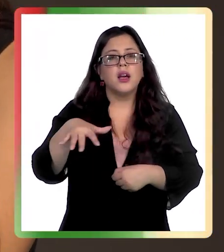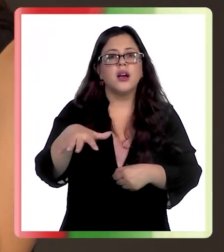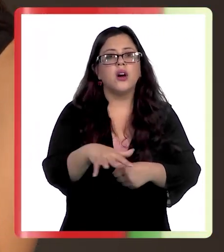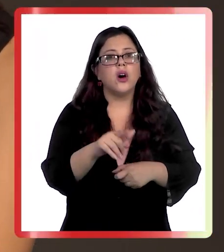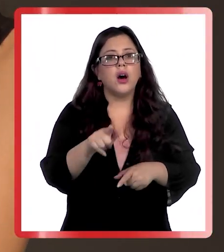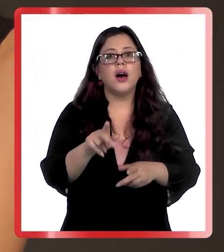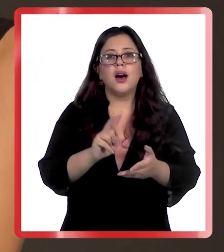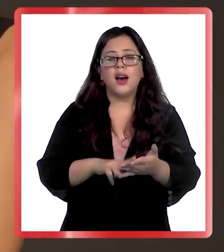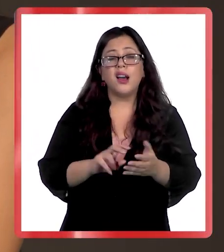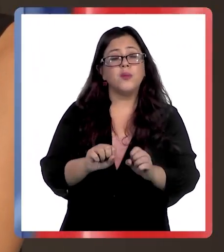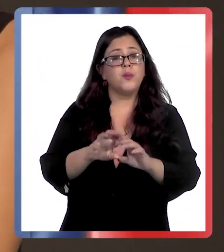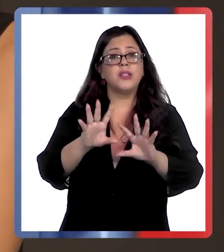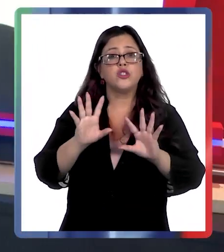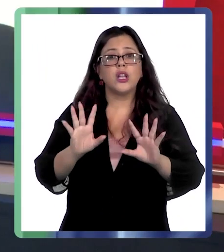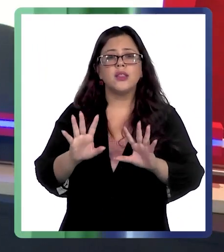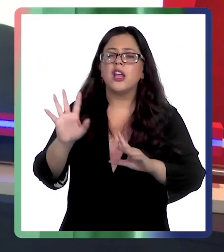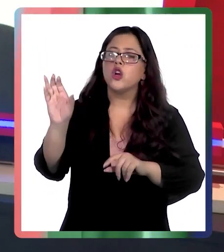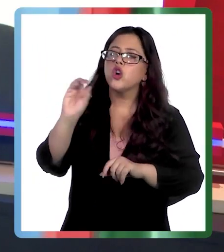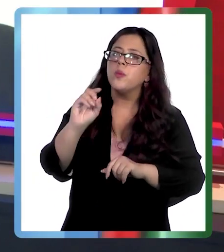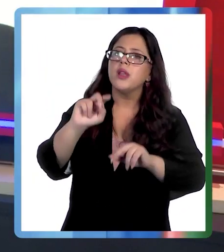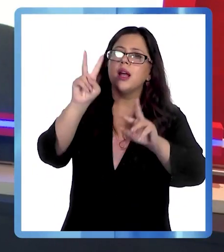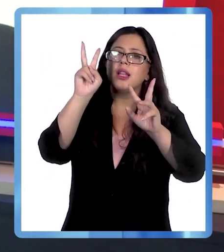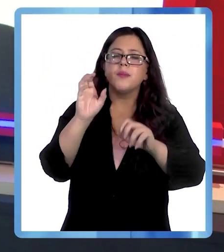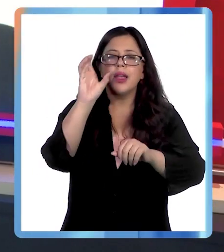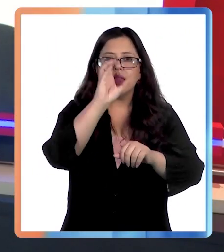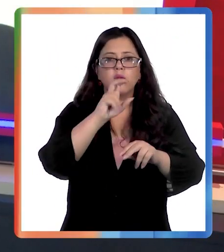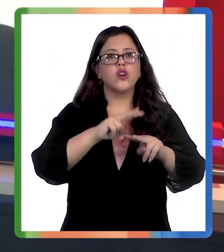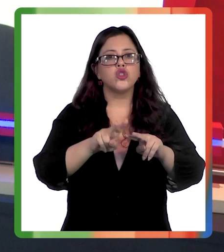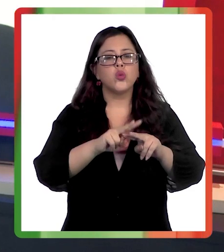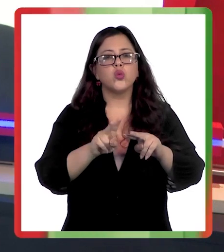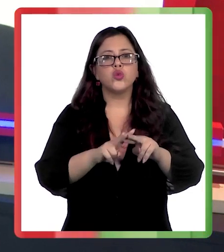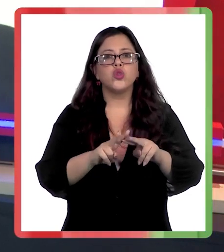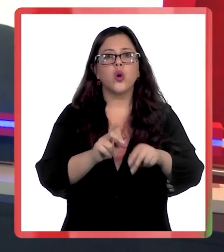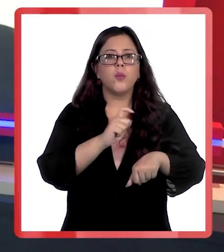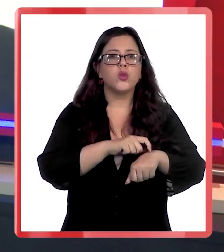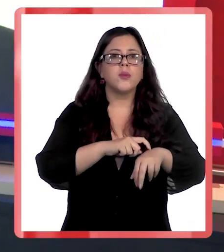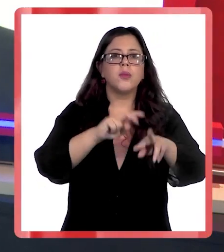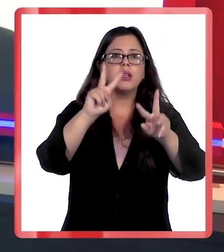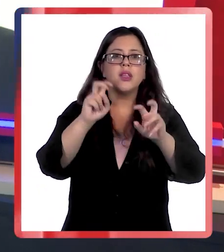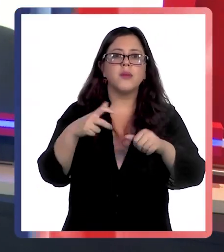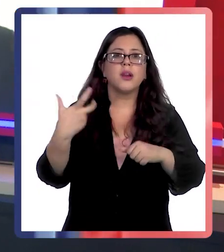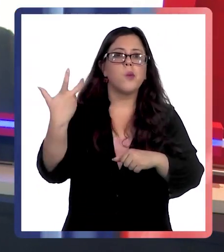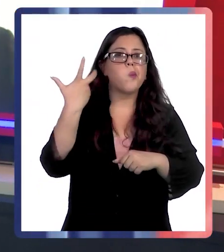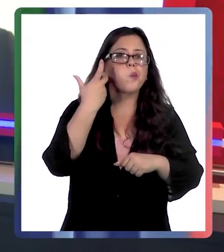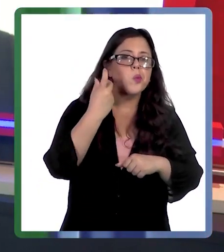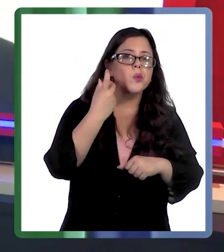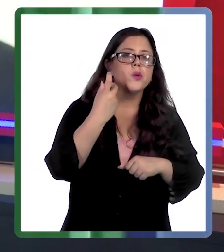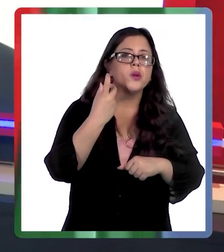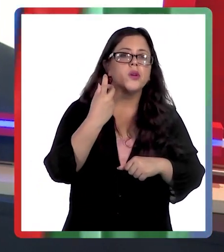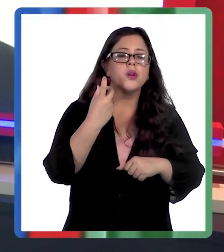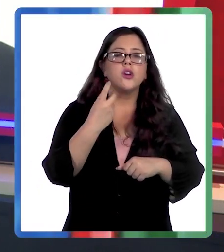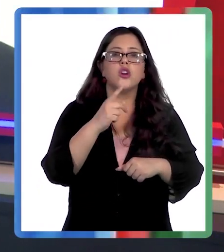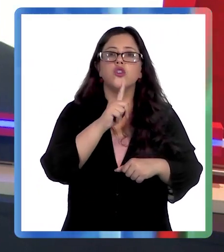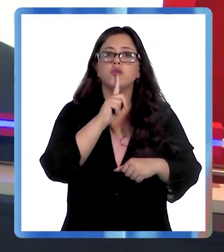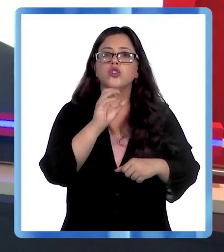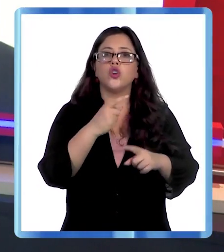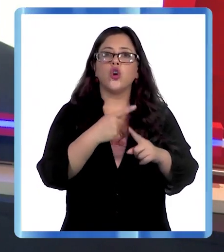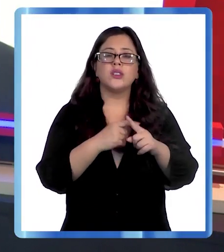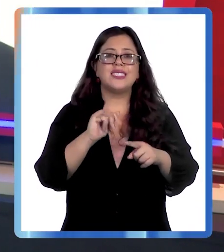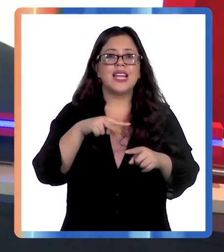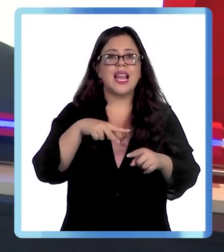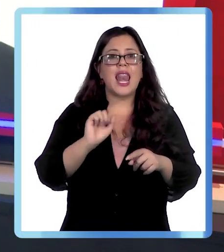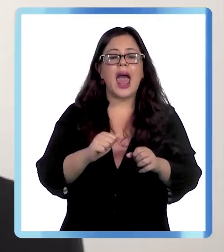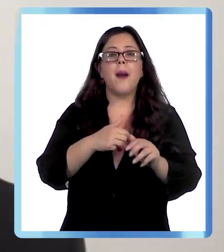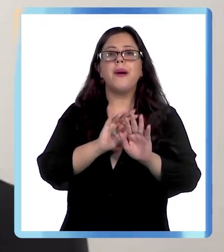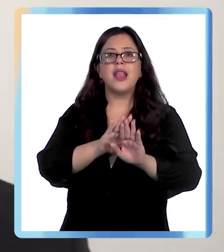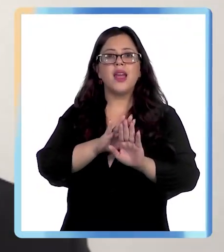situaciones increíble y qué opinas de la búsqueda de solución momentánea a través de la inyección de toxina botulínica para no apretar los